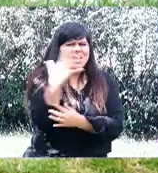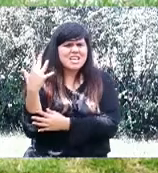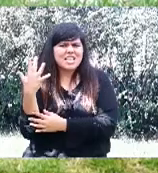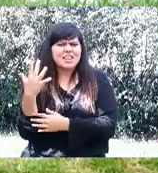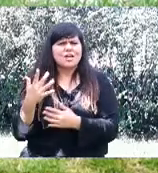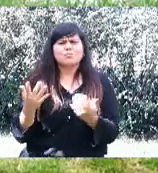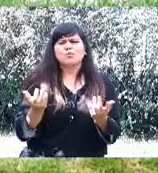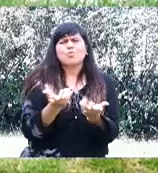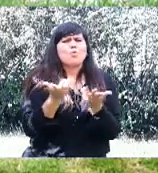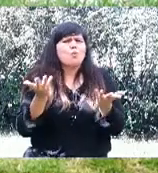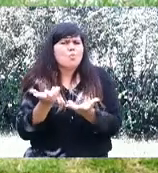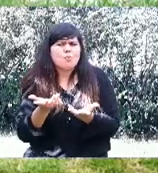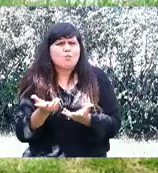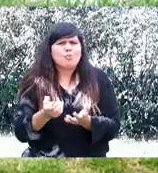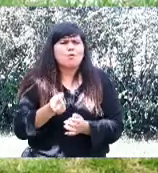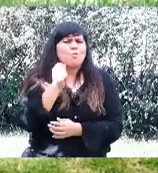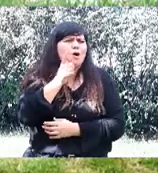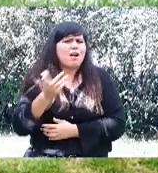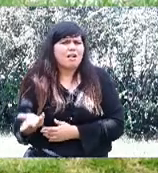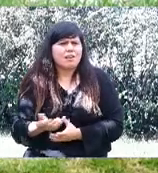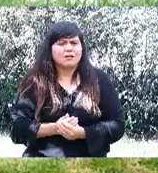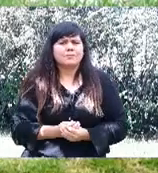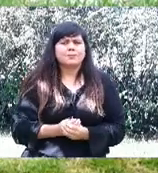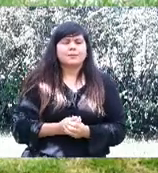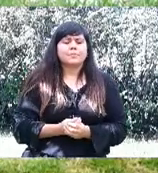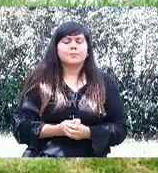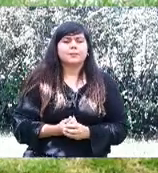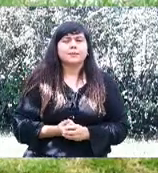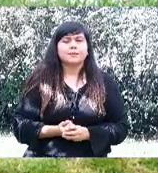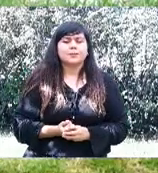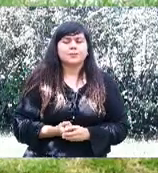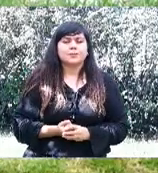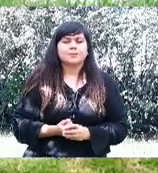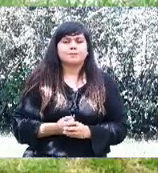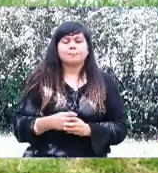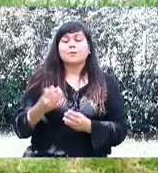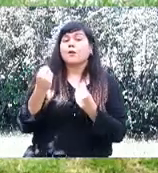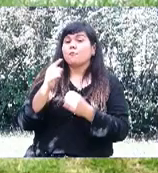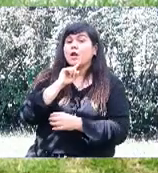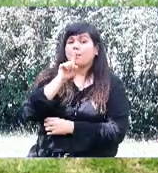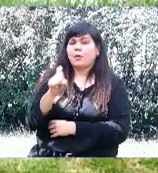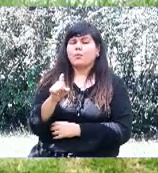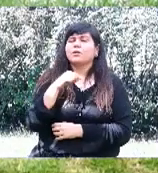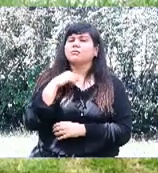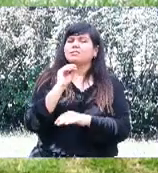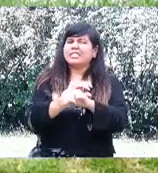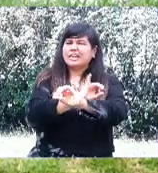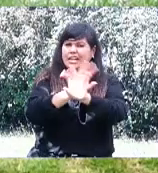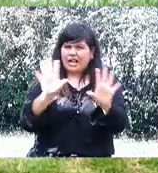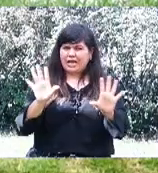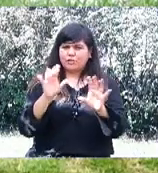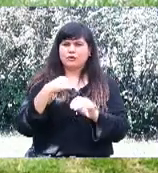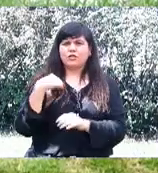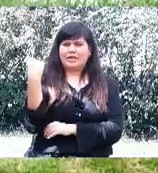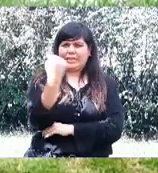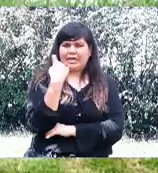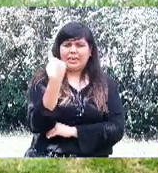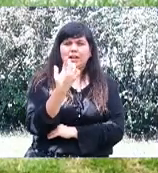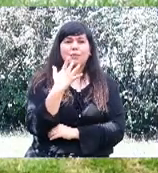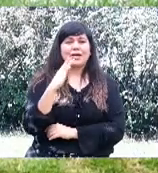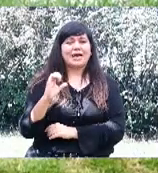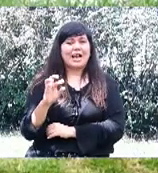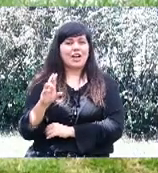metropolitana e ya buena pregunta voy a hacer un una especie de aclaración Que yo en general porque